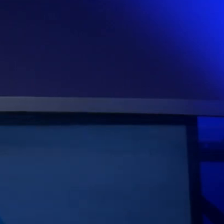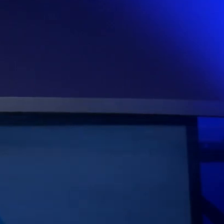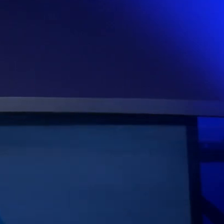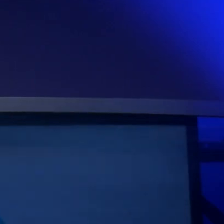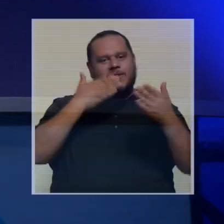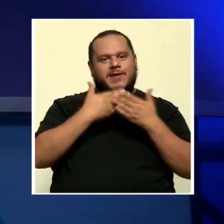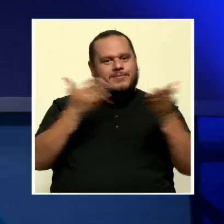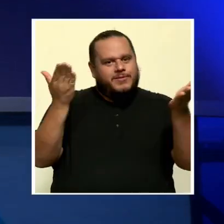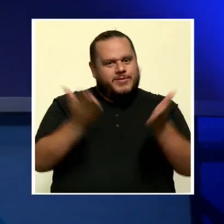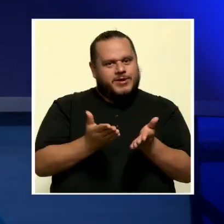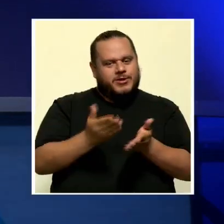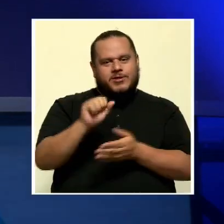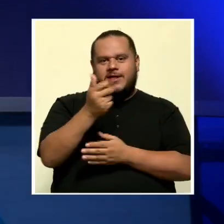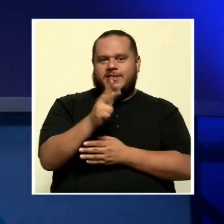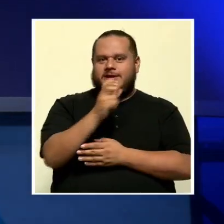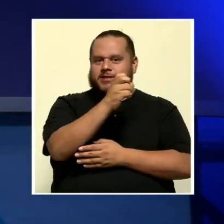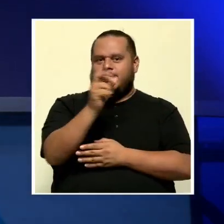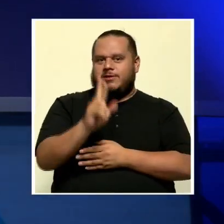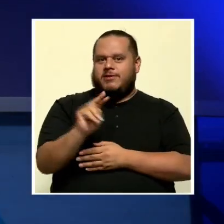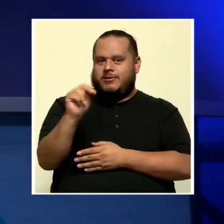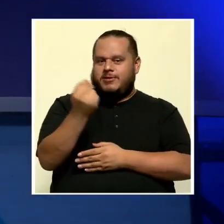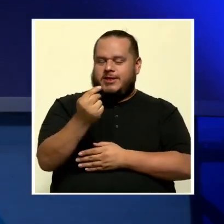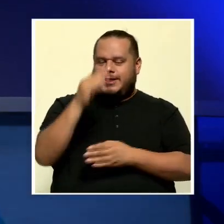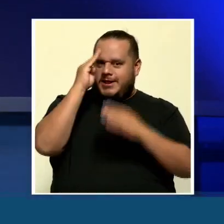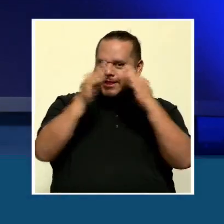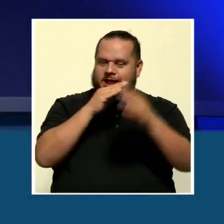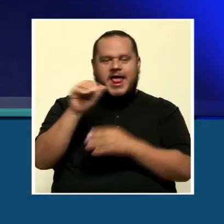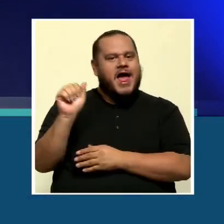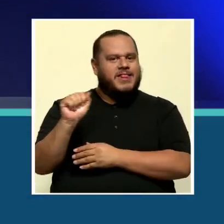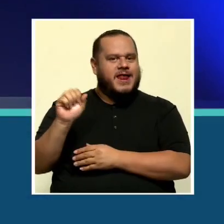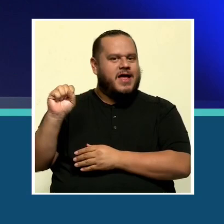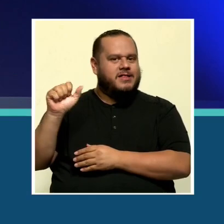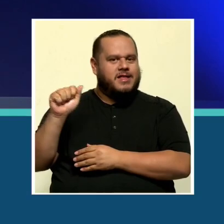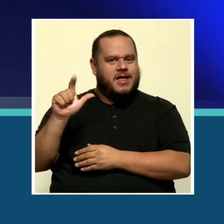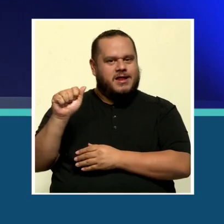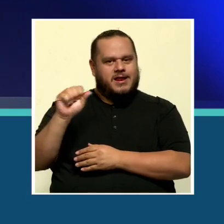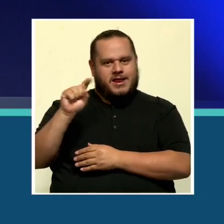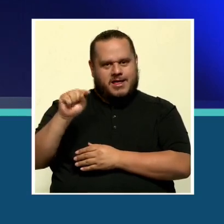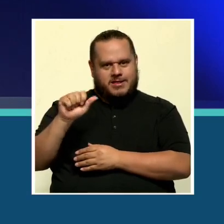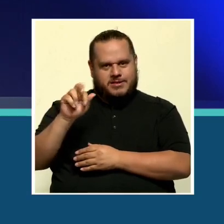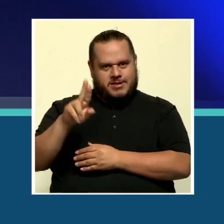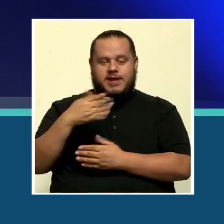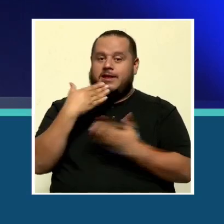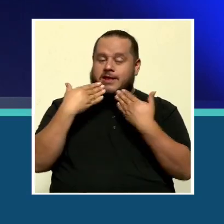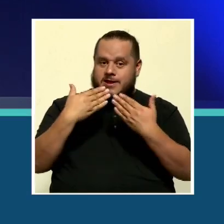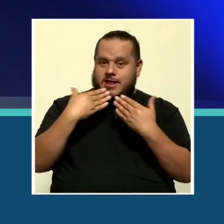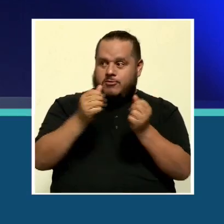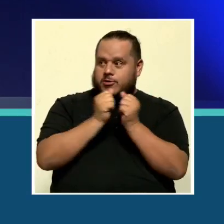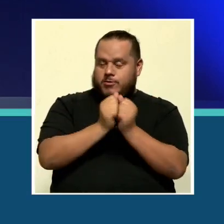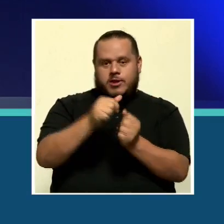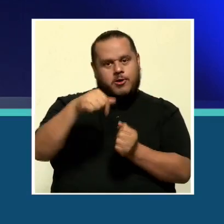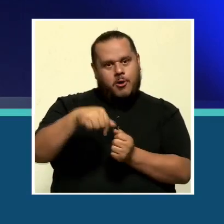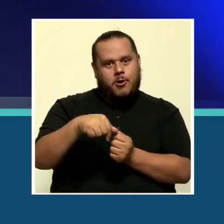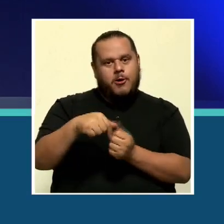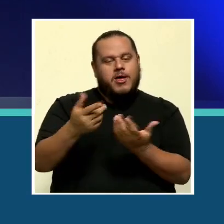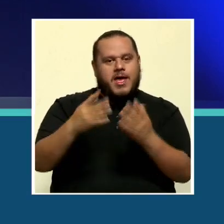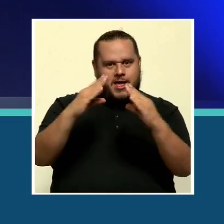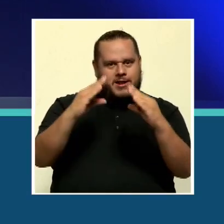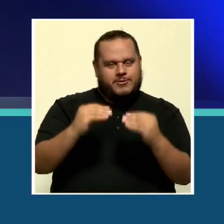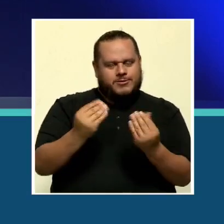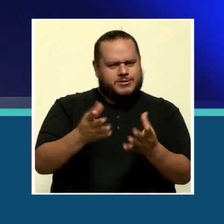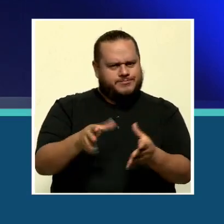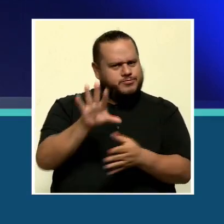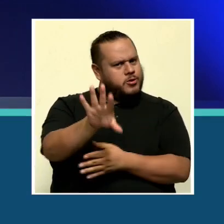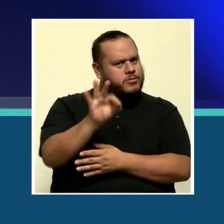¿qué tal? Bienvenidos a 13 Costa Rica Noticias. Les saluda Andrea Salazar. Gracias por estar con nosotros en esta edición estelar. Le